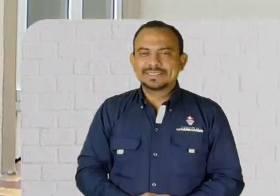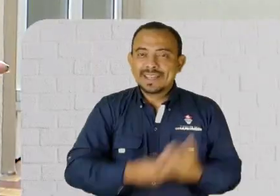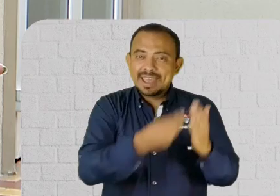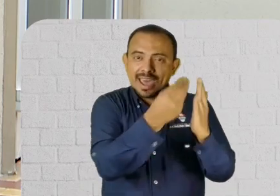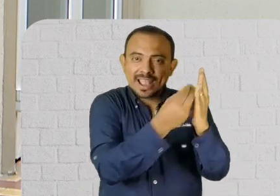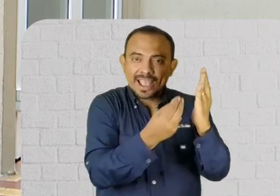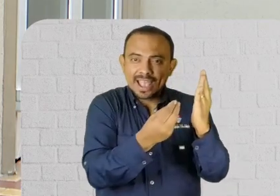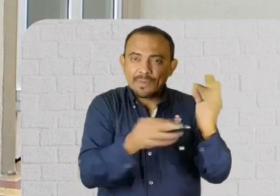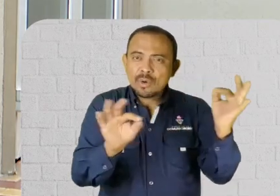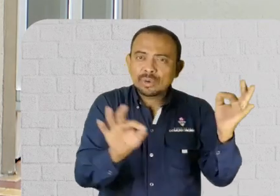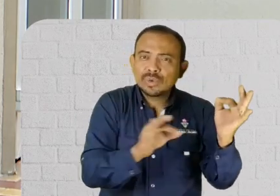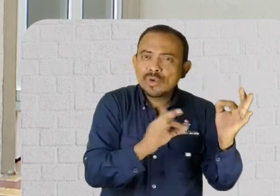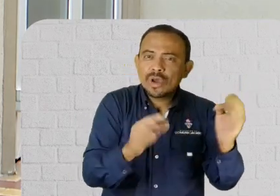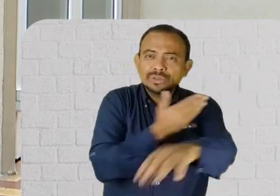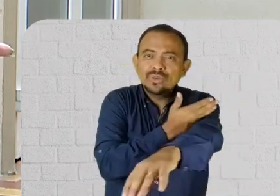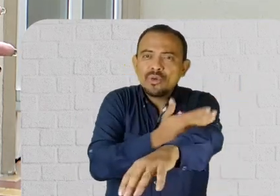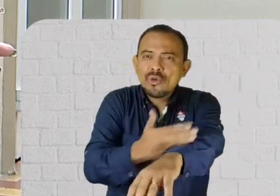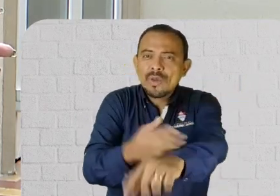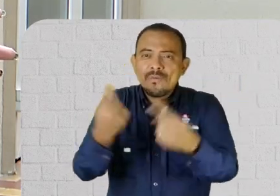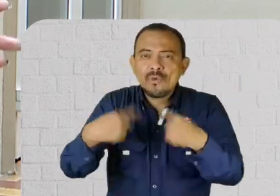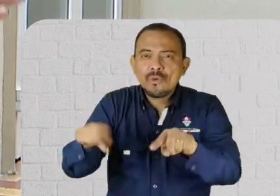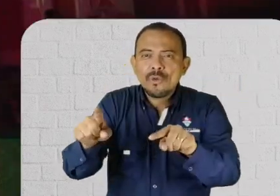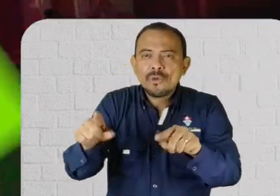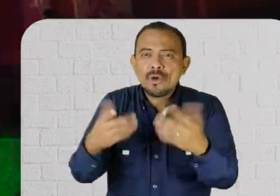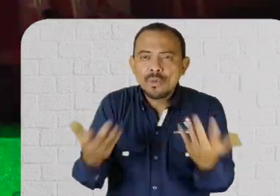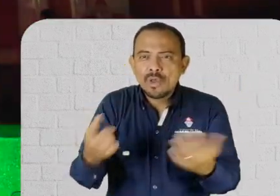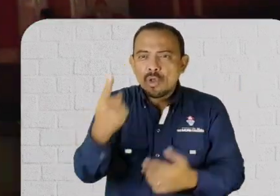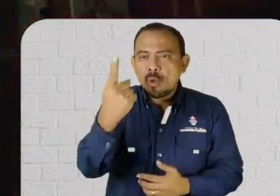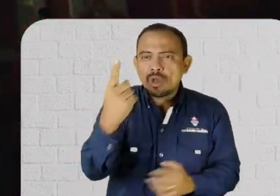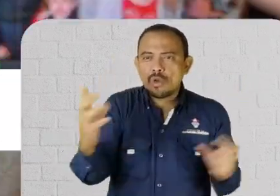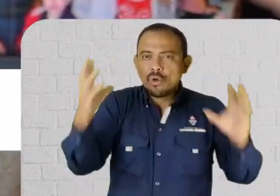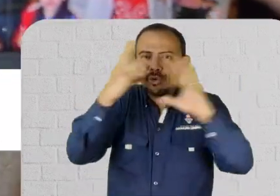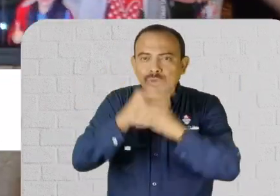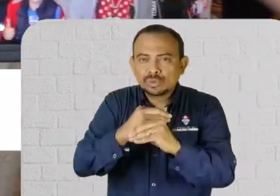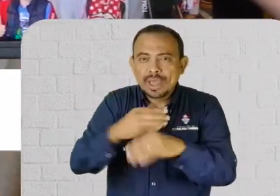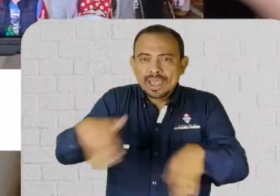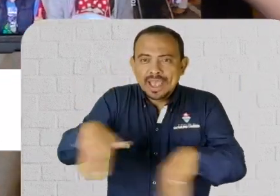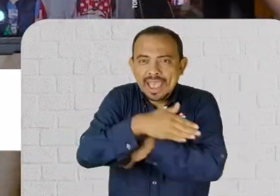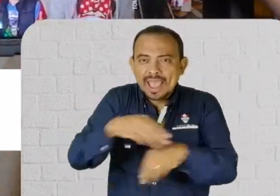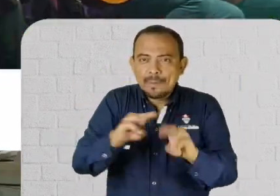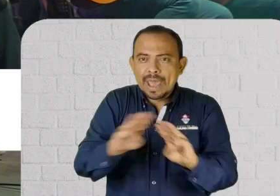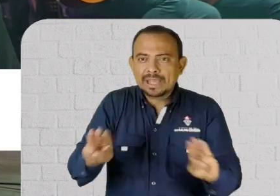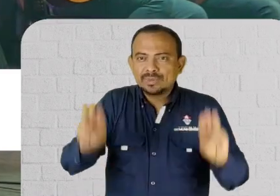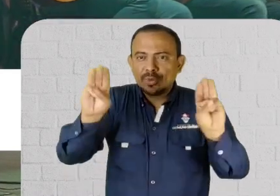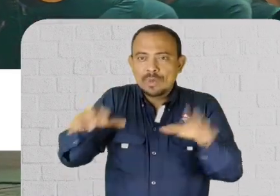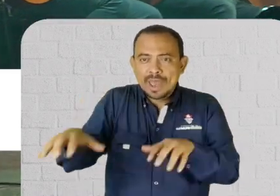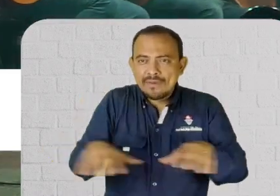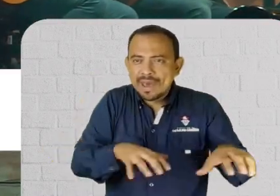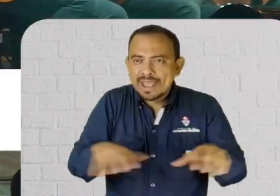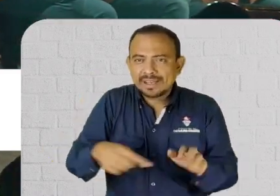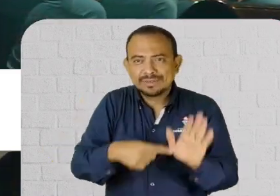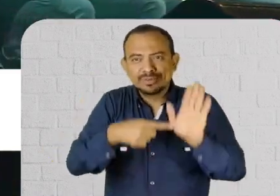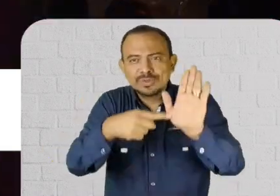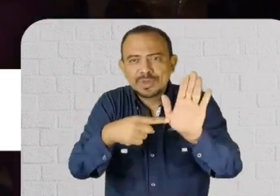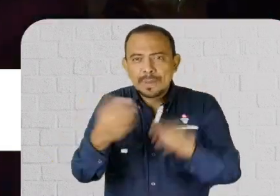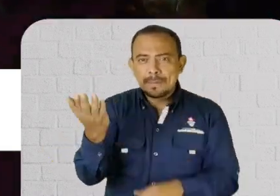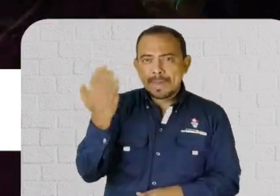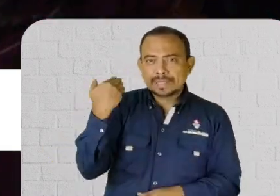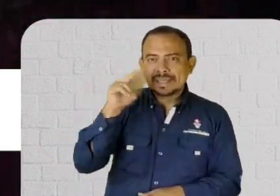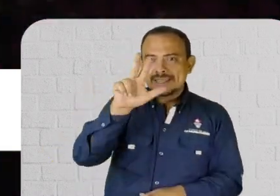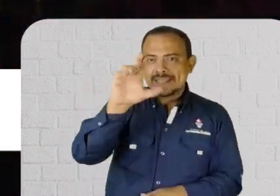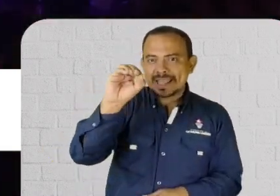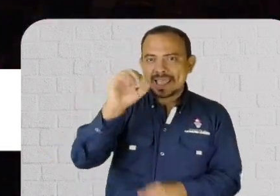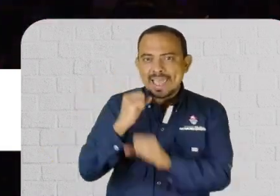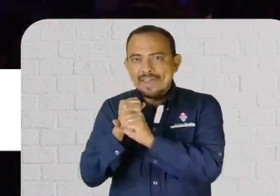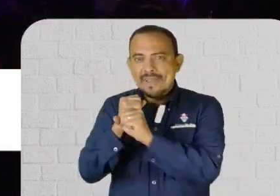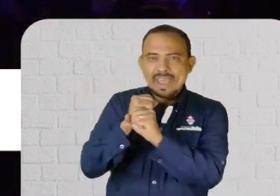Arte, música e historia fueron parte de Una Noche en la Calle de los Museos, actividad que se realizó el pasado 30